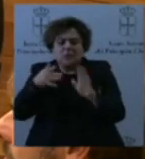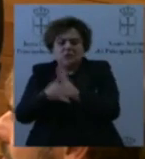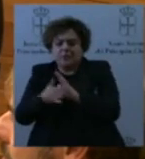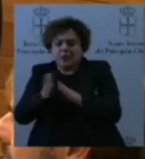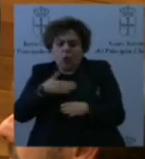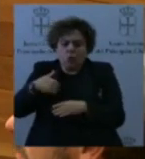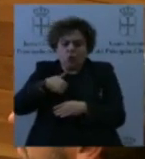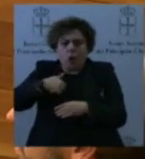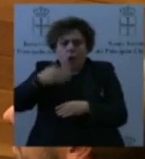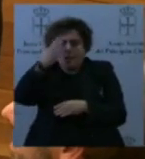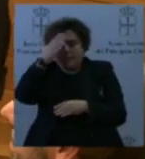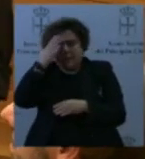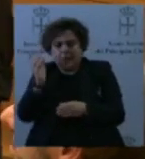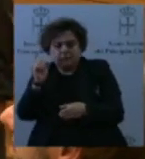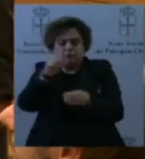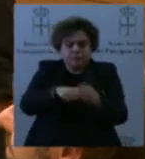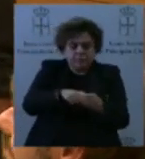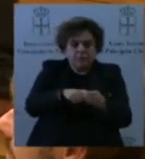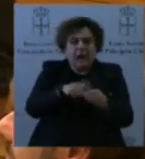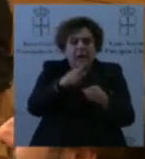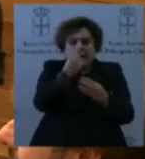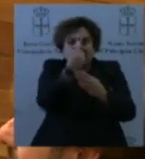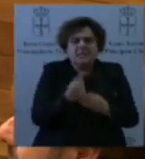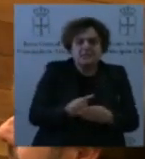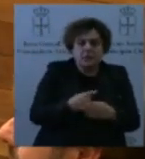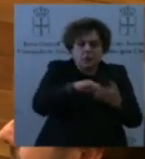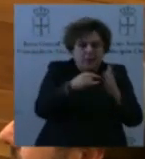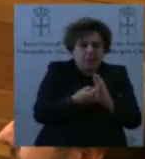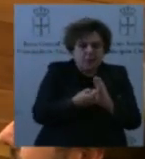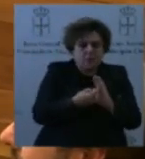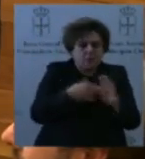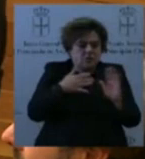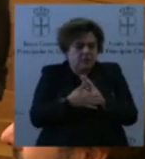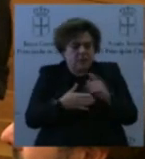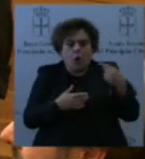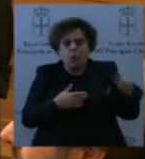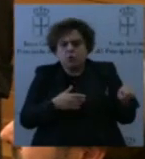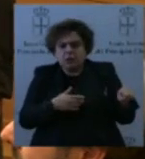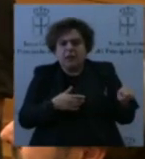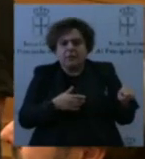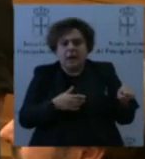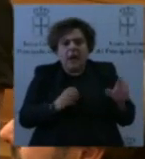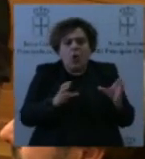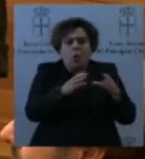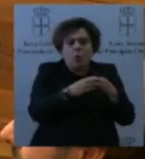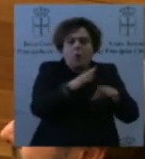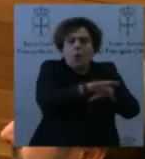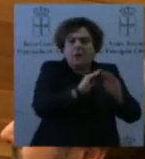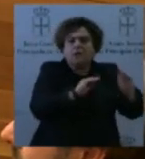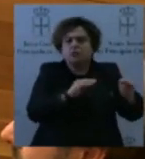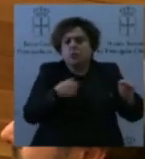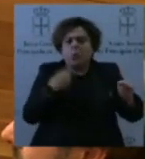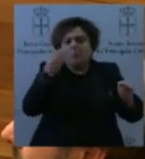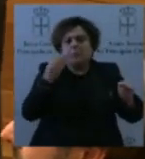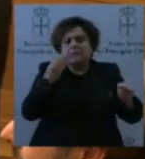fábrica? ¿Acaso usted y su ejecutivo no encuentran valioso el consejo de las personas que entienden de patrimonio y de urbanismo?